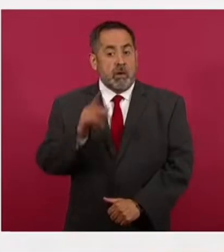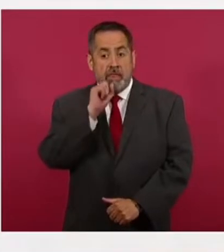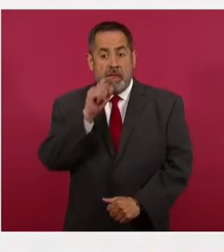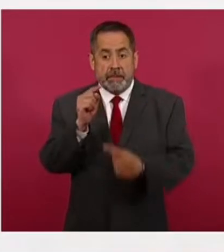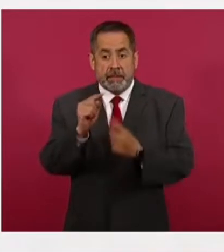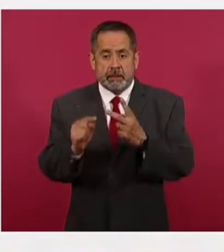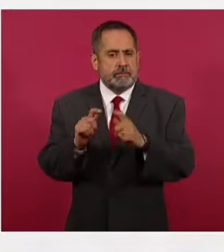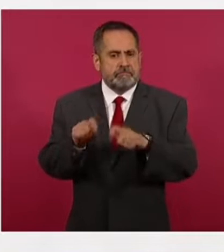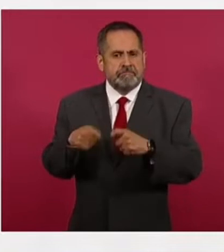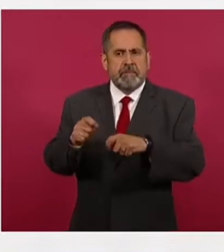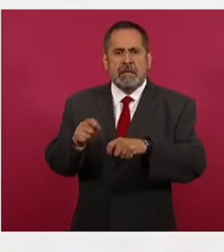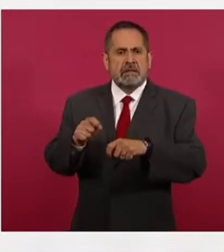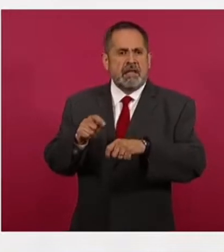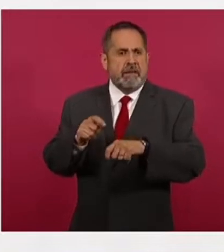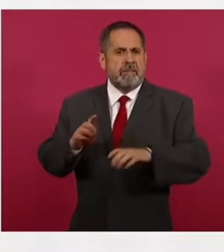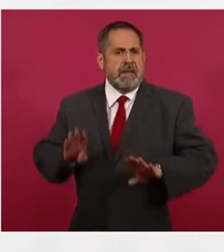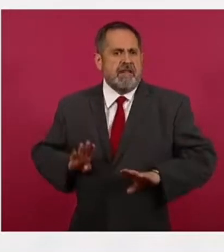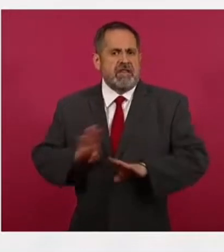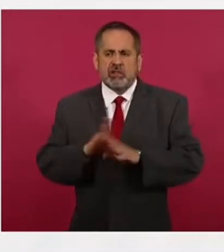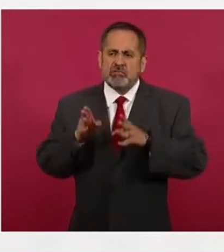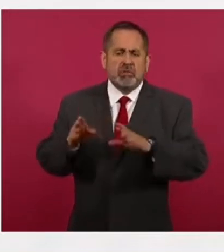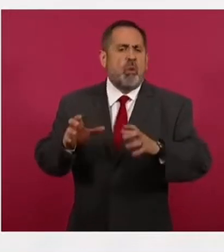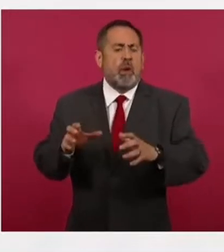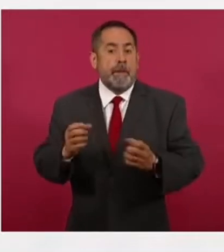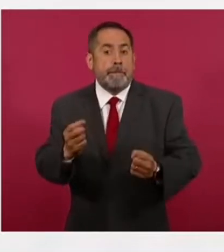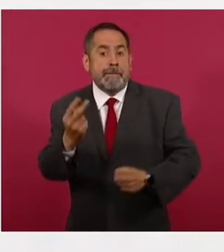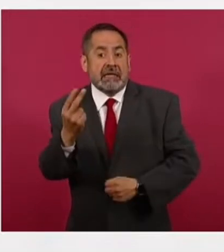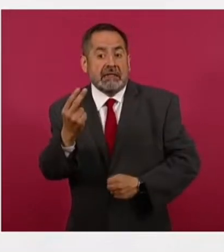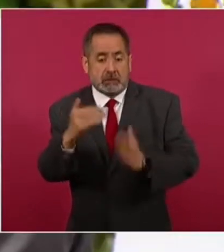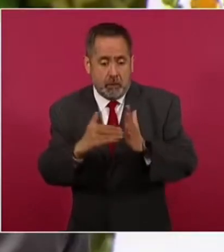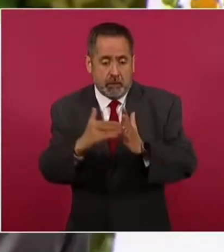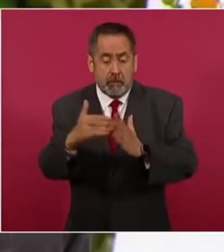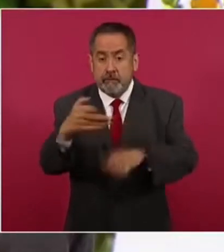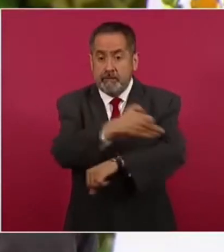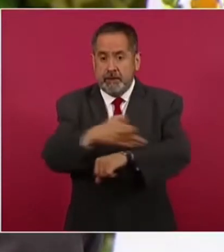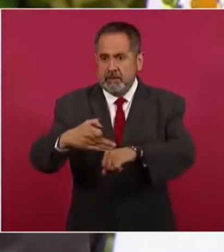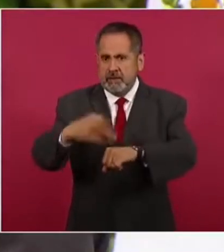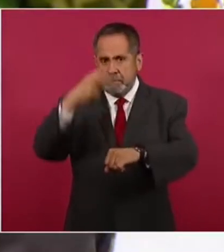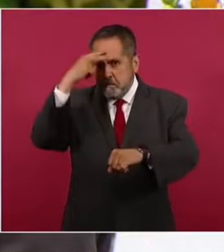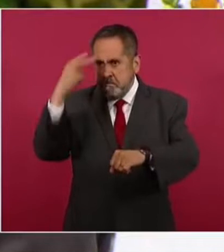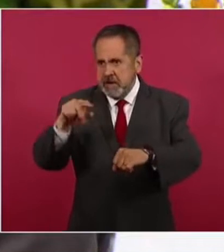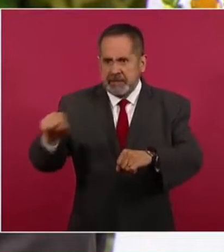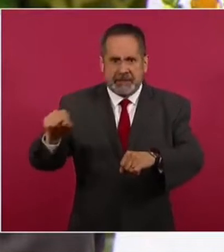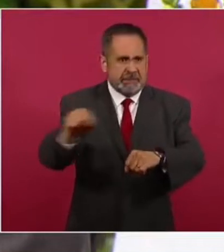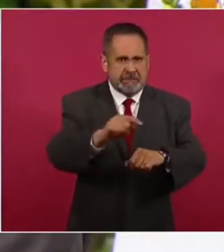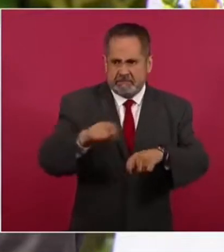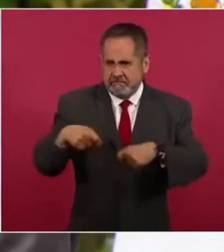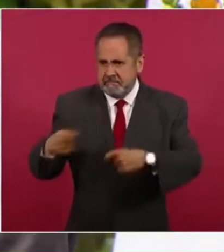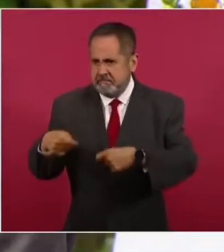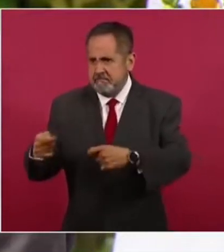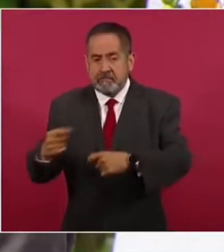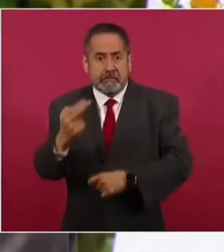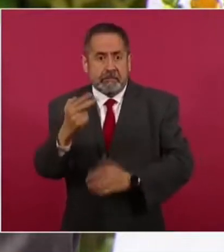recibirán beneficios directos 25 millones de familias mexicanas. En otras